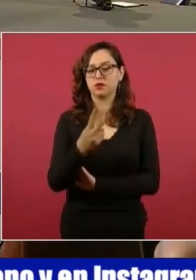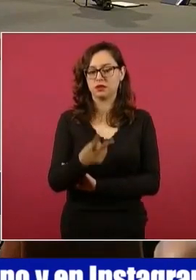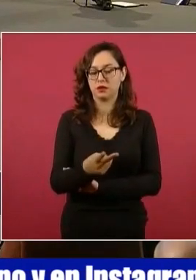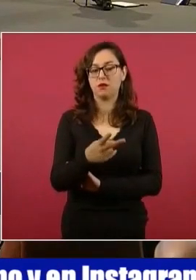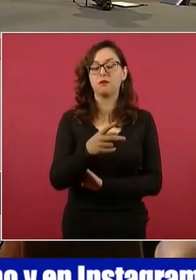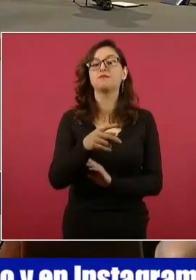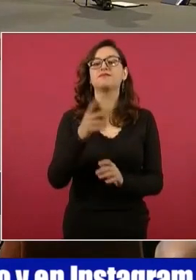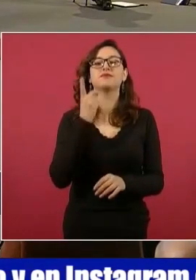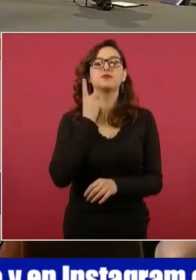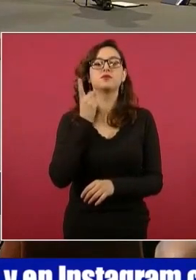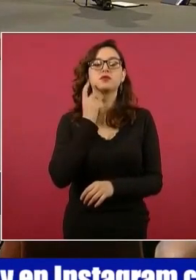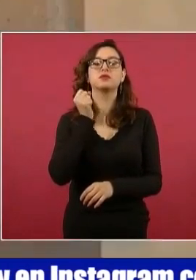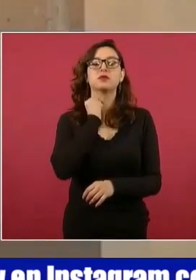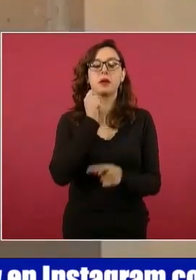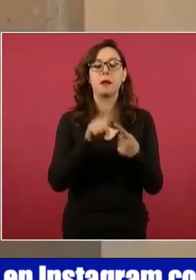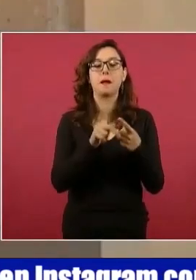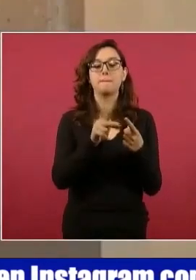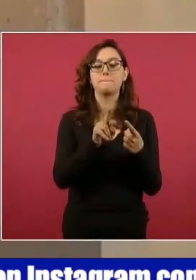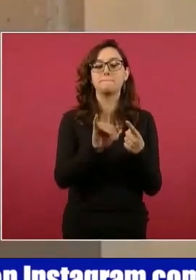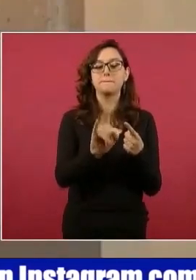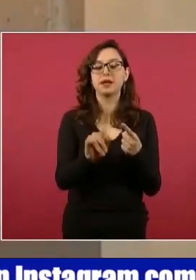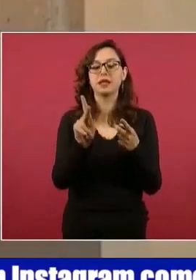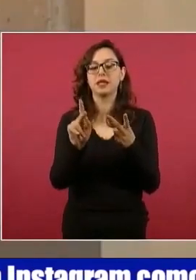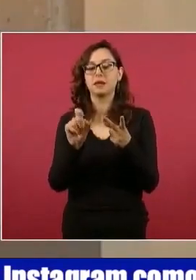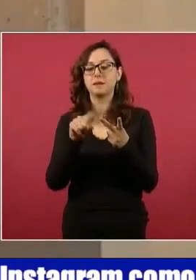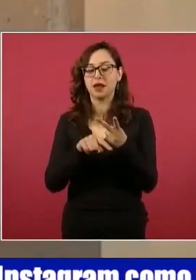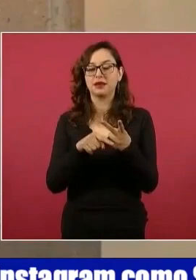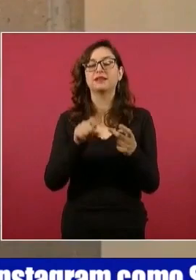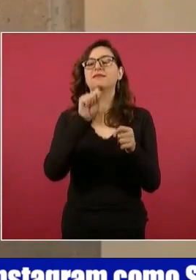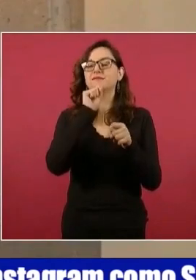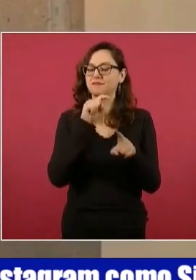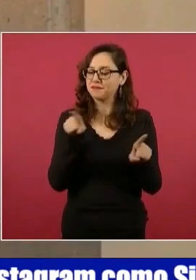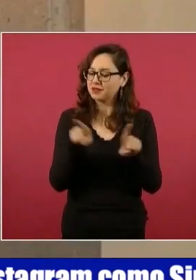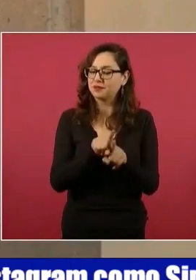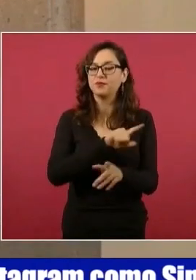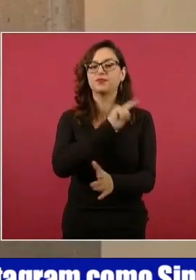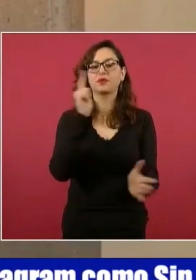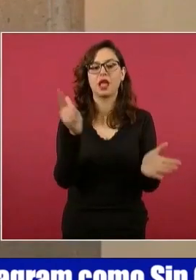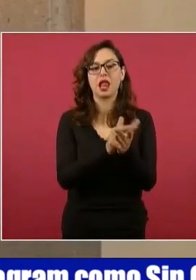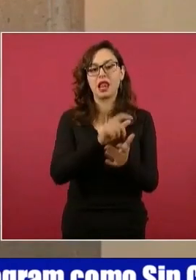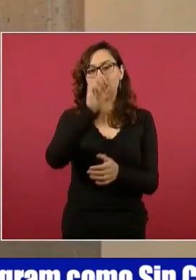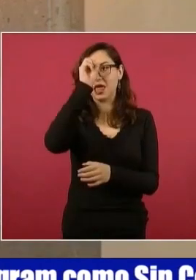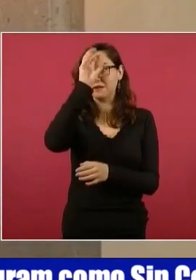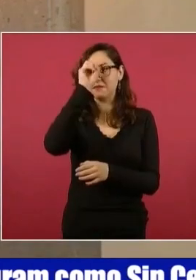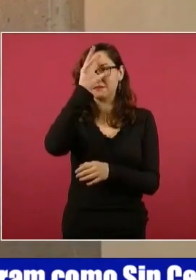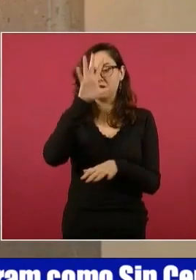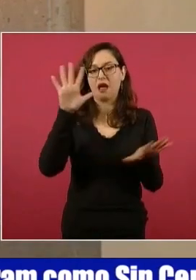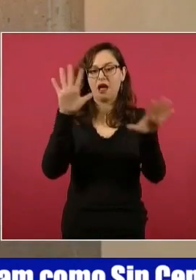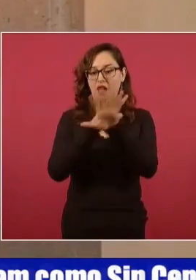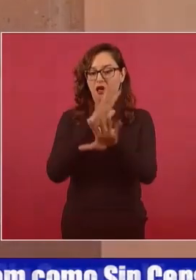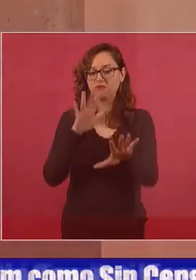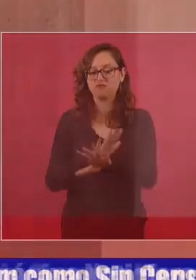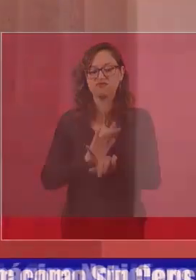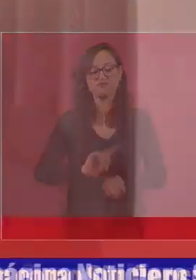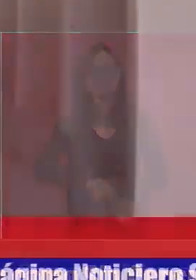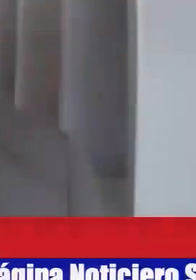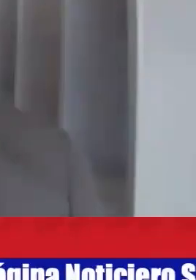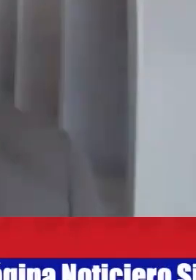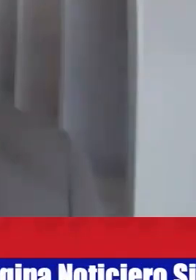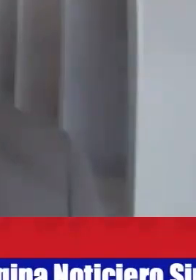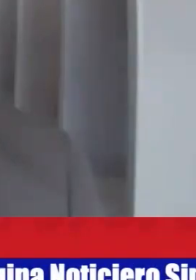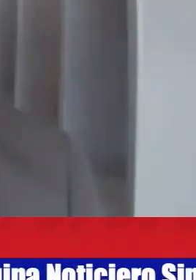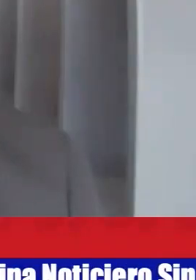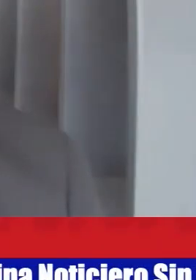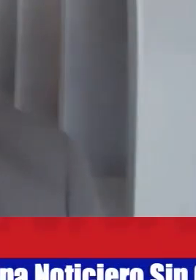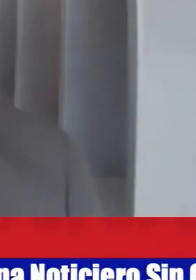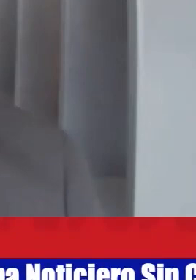bragas el artículo 3º constitucional para acotar la educación pública solo a primaria y secundaria. Y